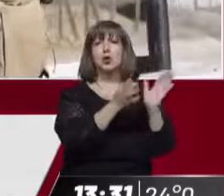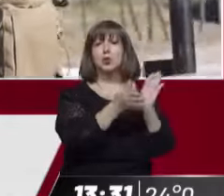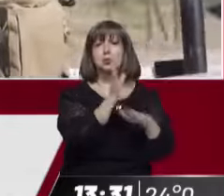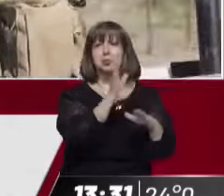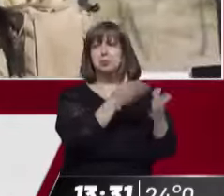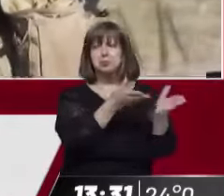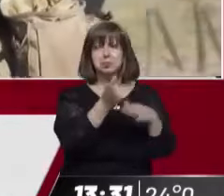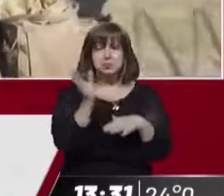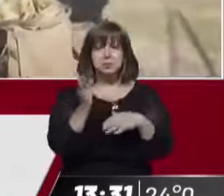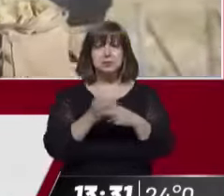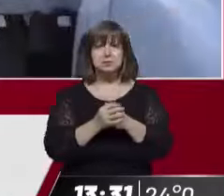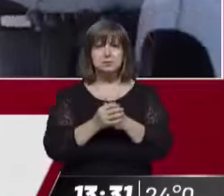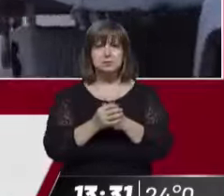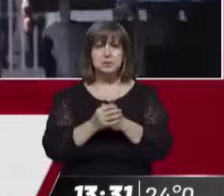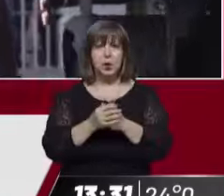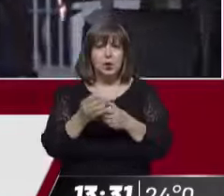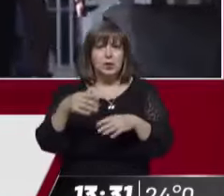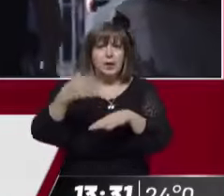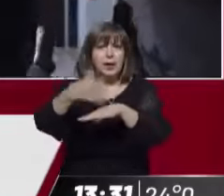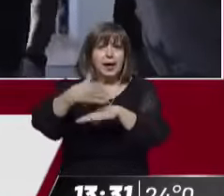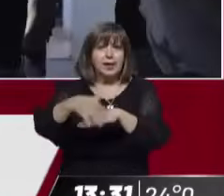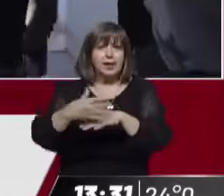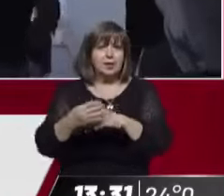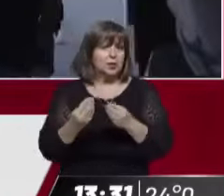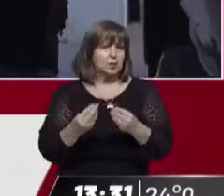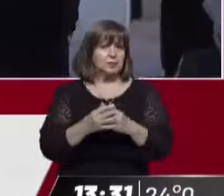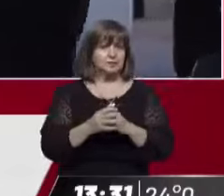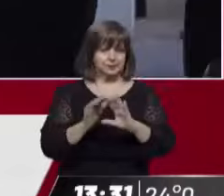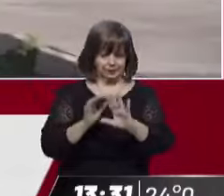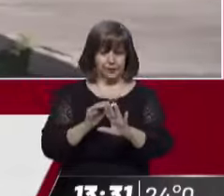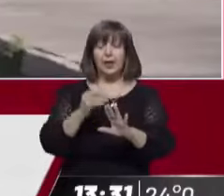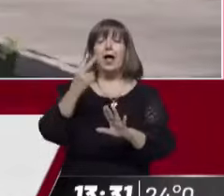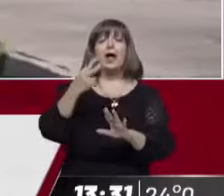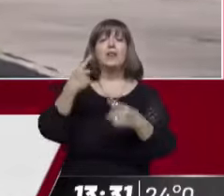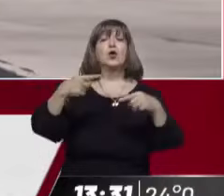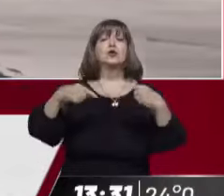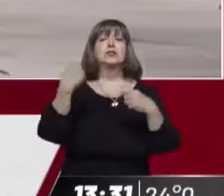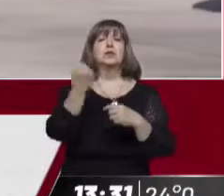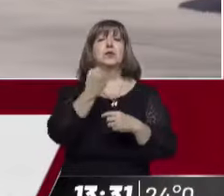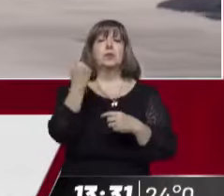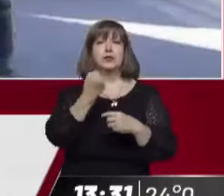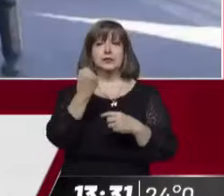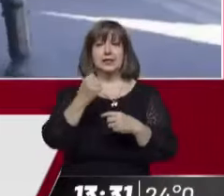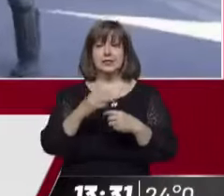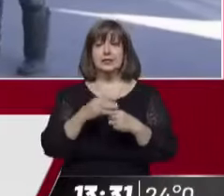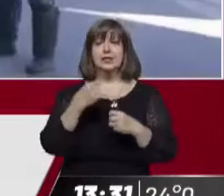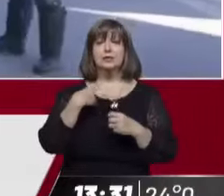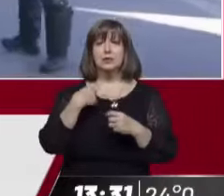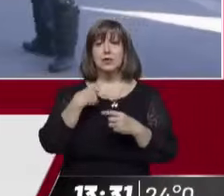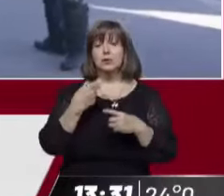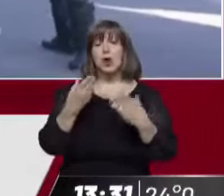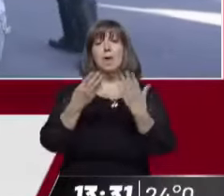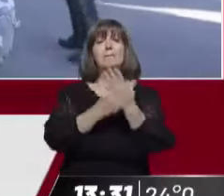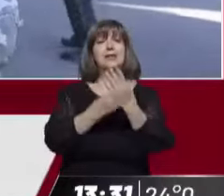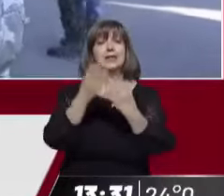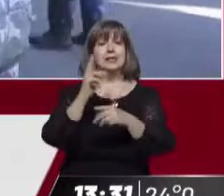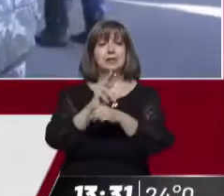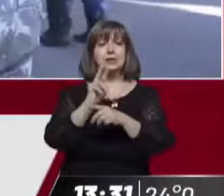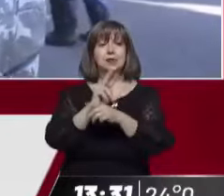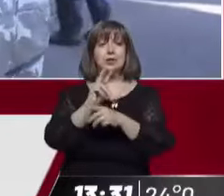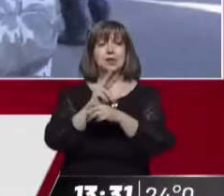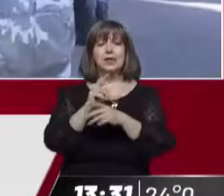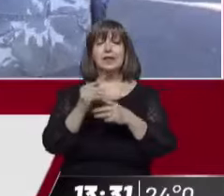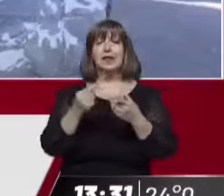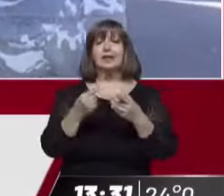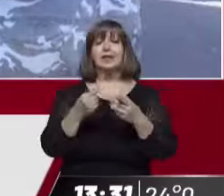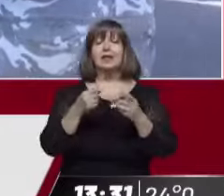diría a esa gente? Bueno, a ver, hay dos cosas importantes. Nosotros tenemos una política rigurosa desde el Ministerio, no solo en